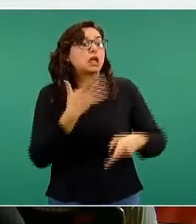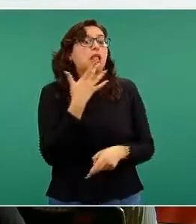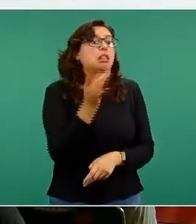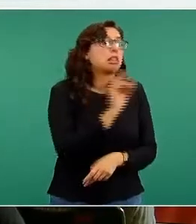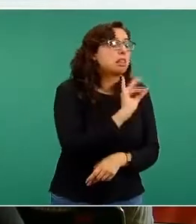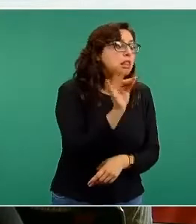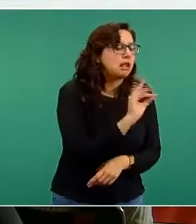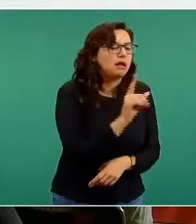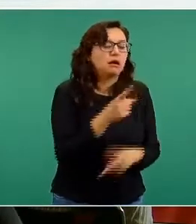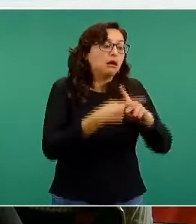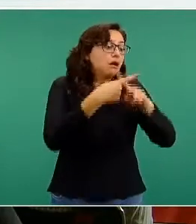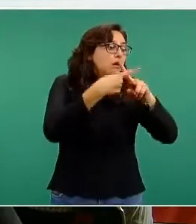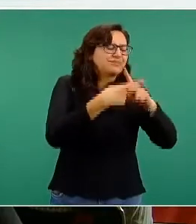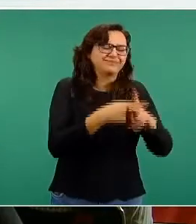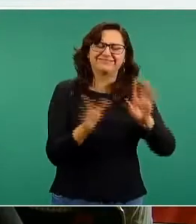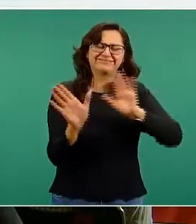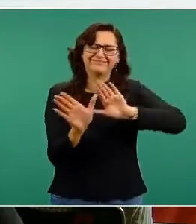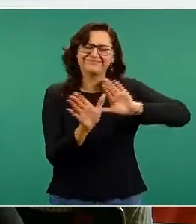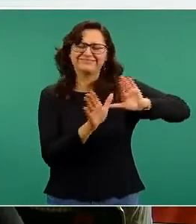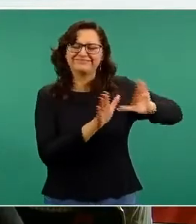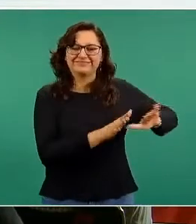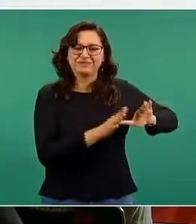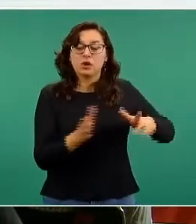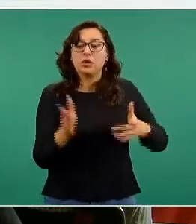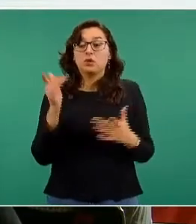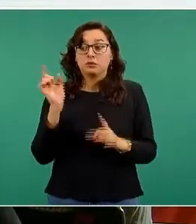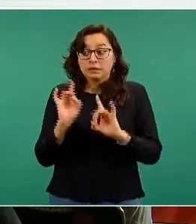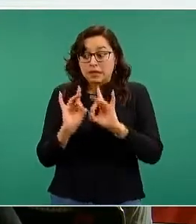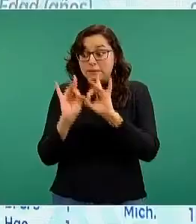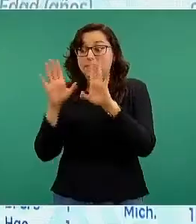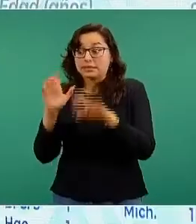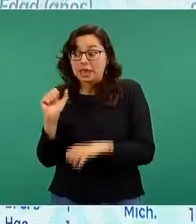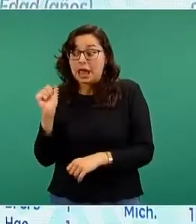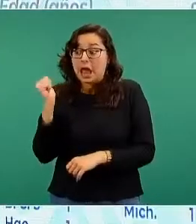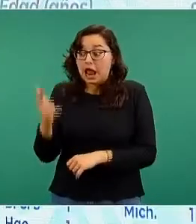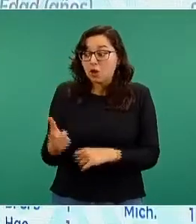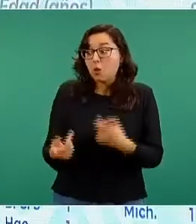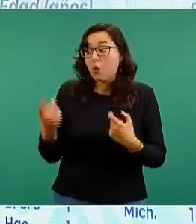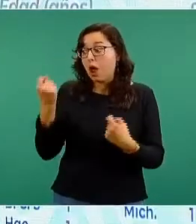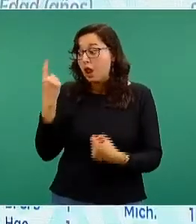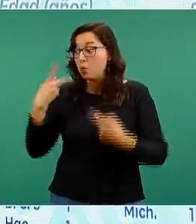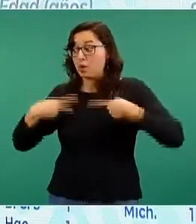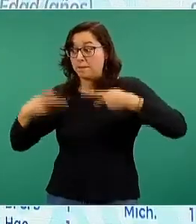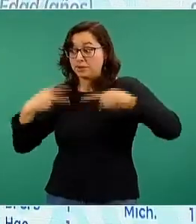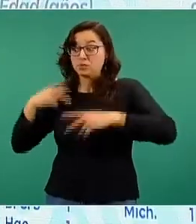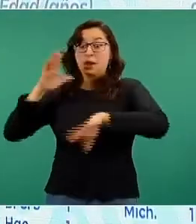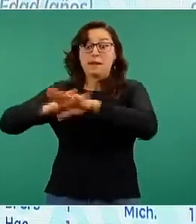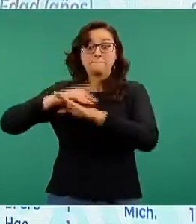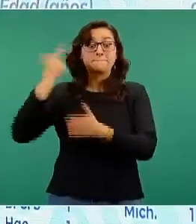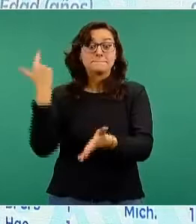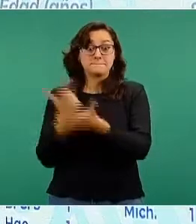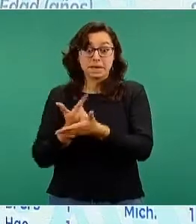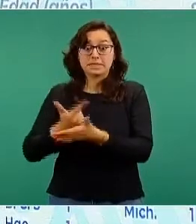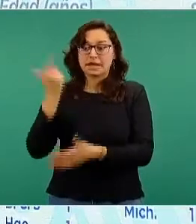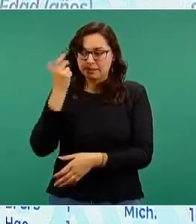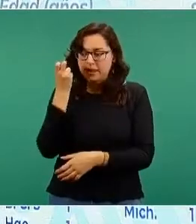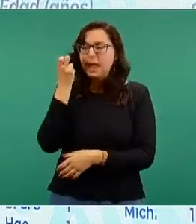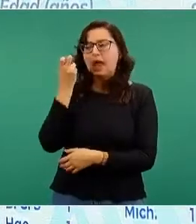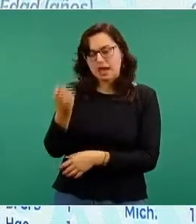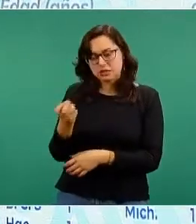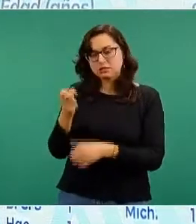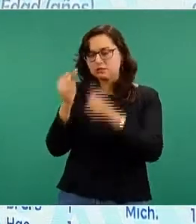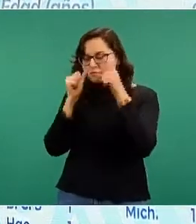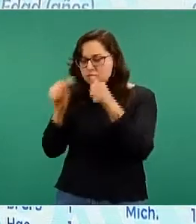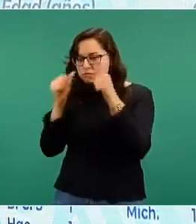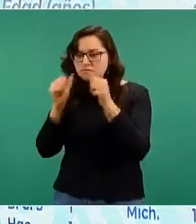menores, sino para tener la mayor capacidad de detectar a alguien que pudiera tener una alteración trascendente, una alteración